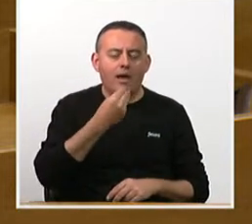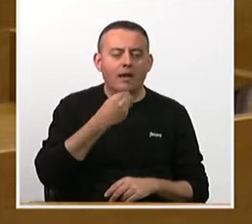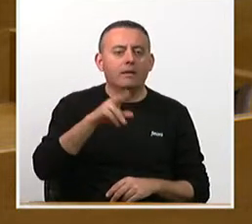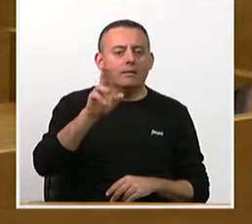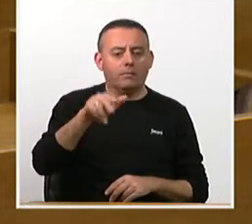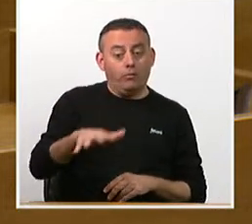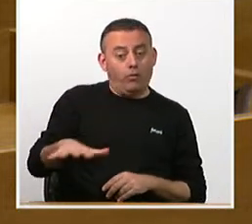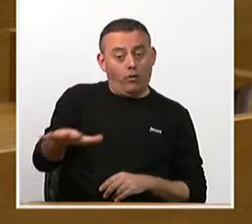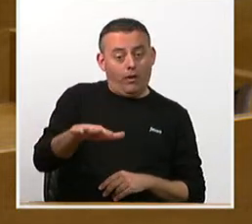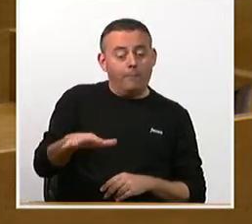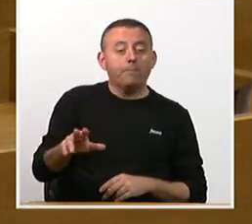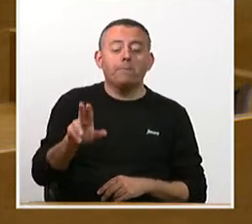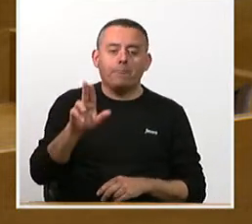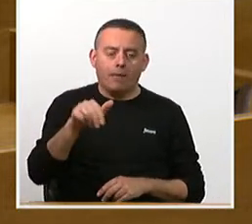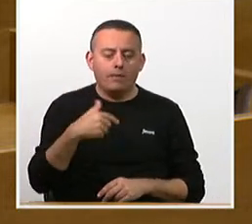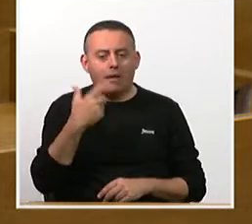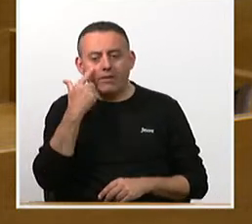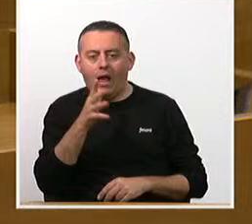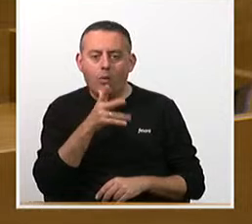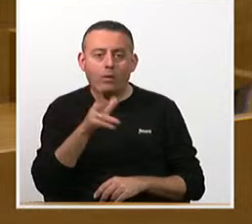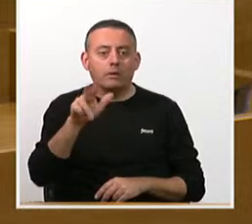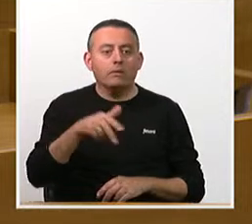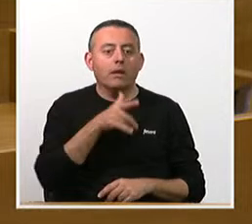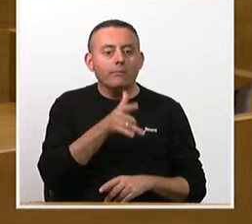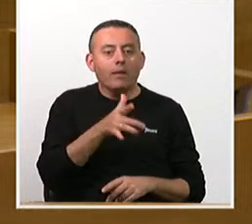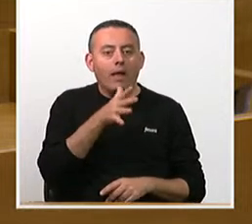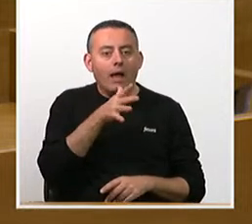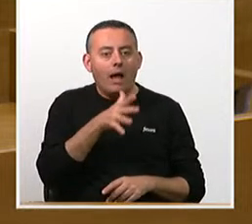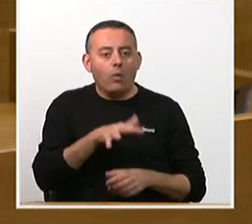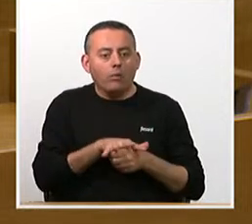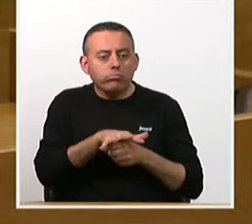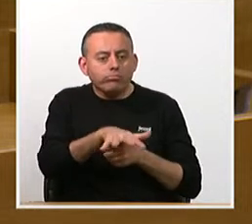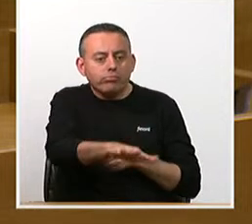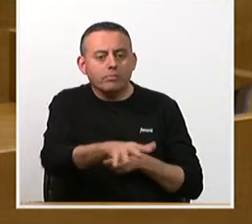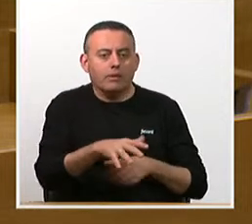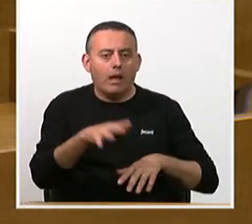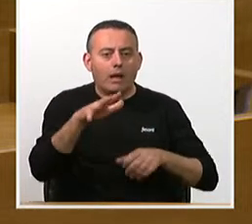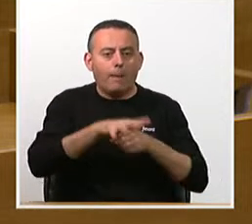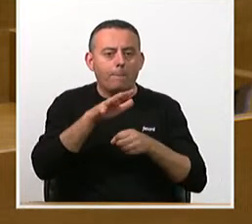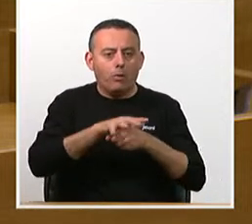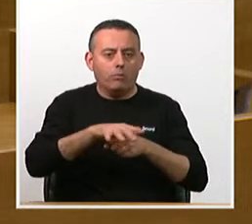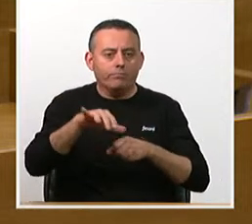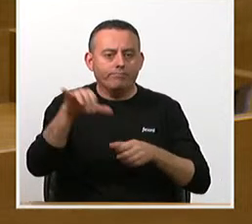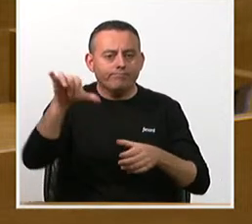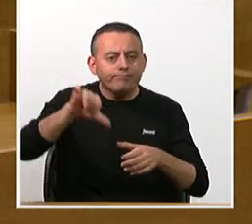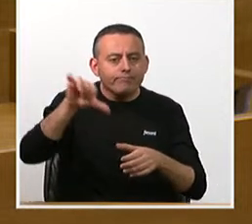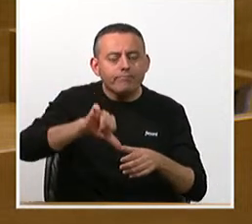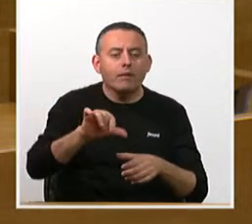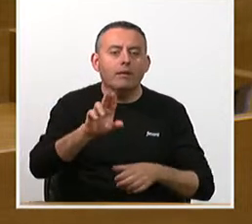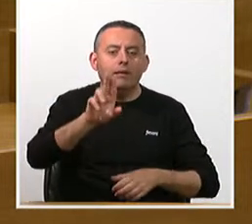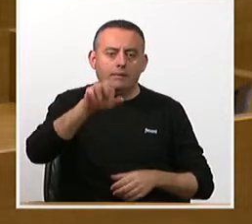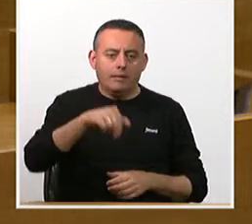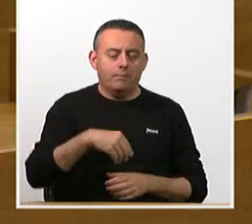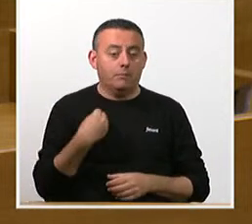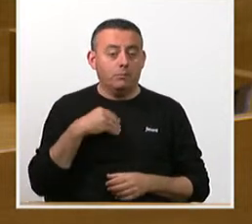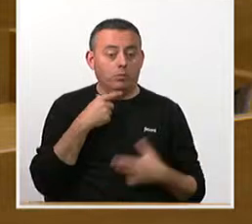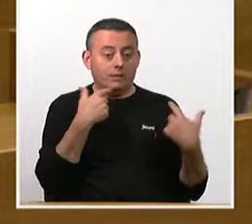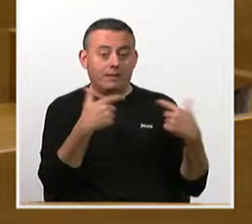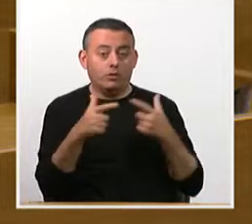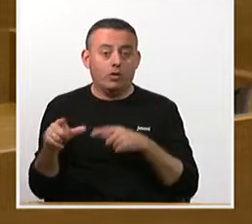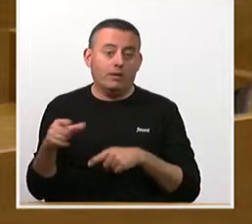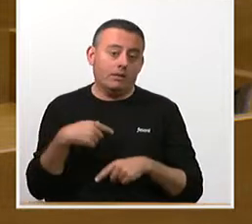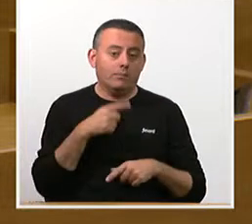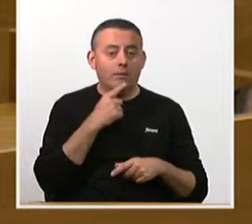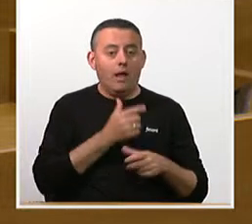modernización de regadíos tan importante tan olvidado esto en estos últimos años regadíos en sectores algunos sectores de la cequia Real del